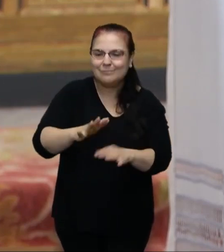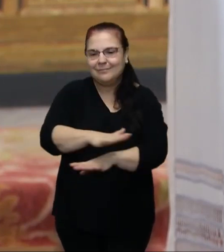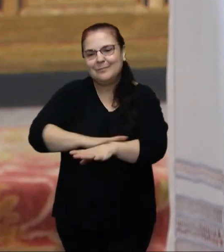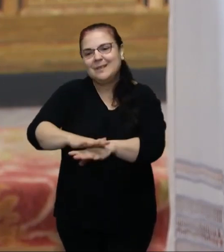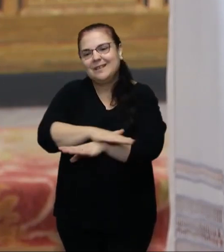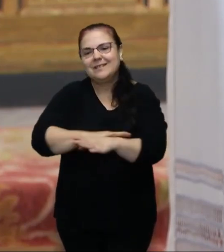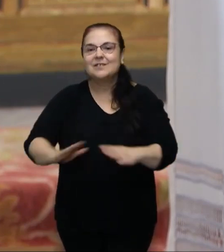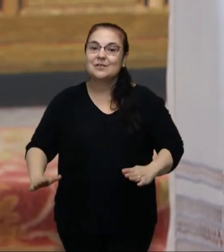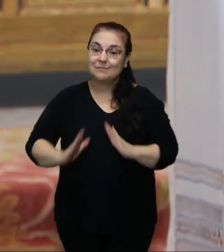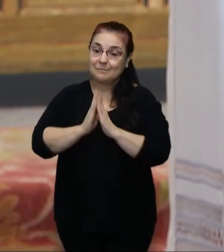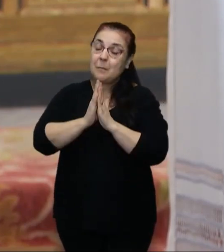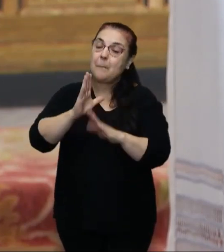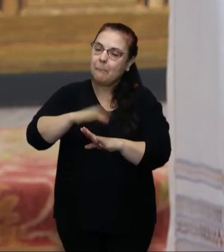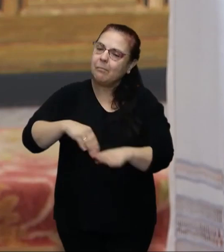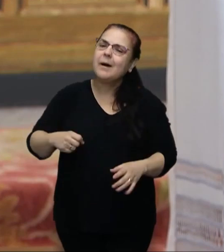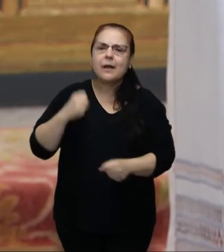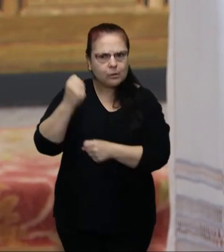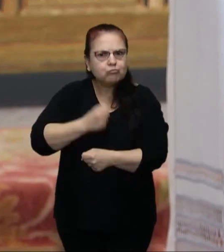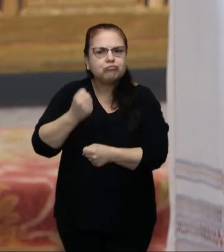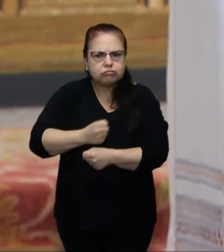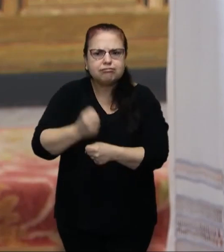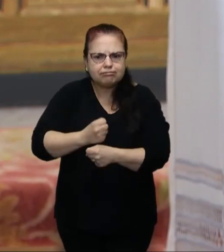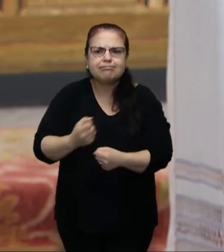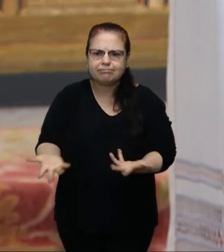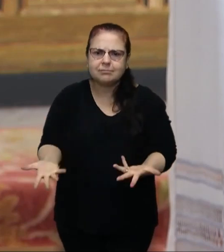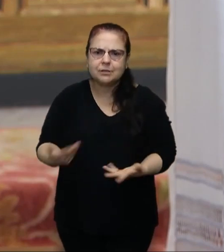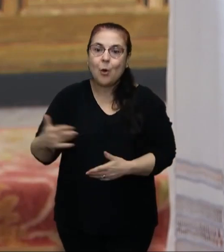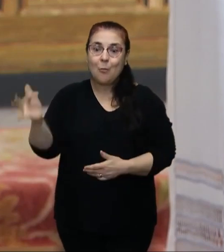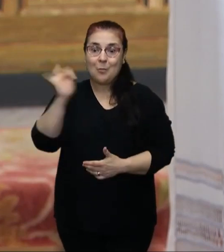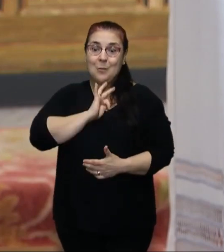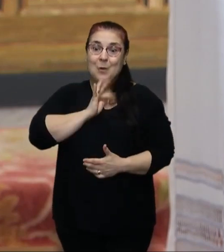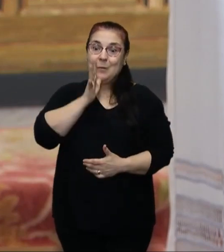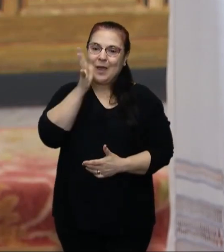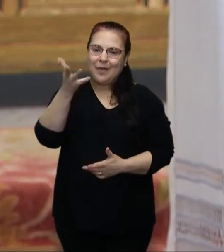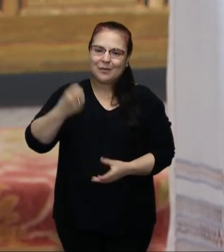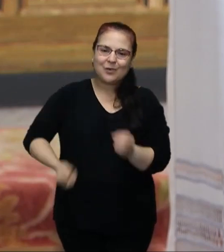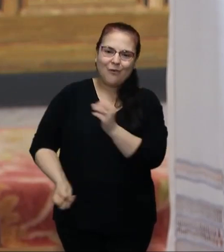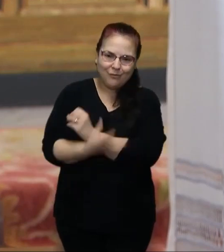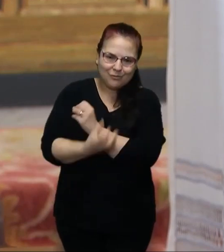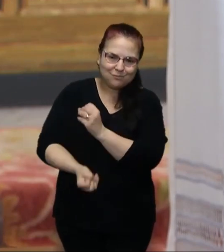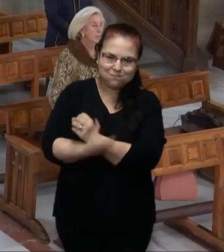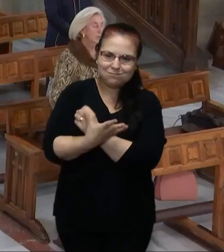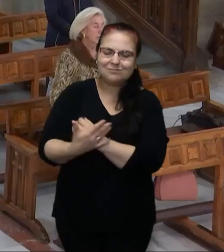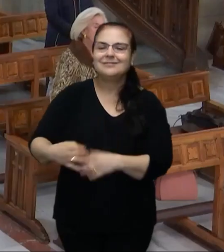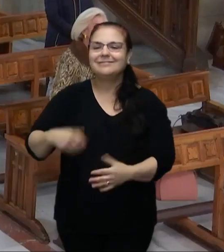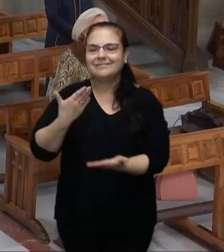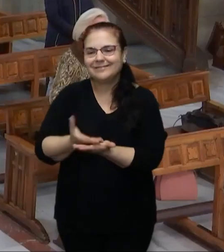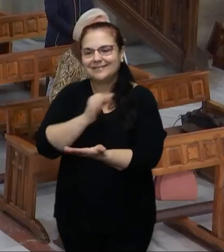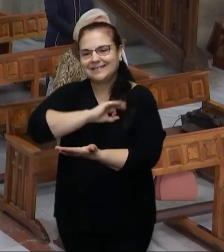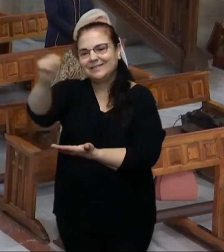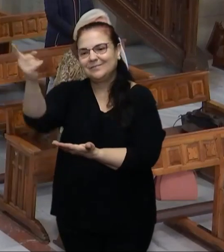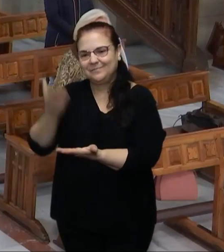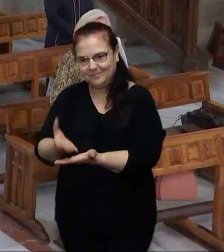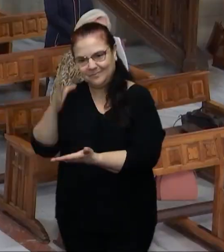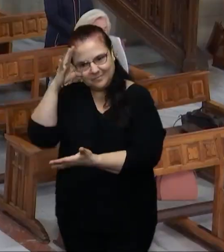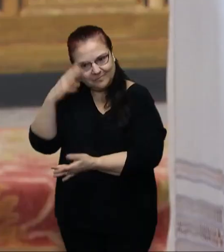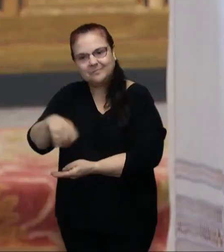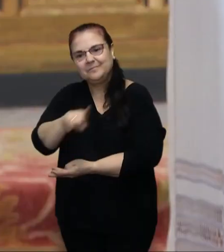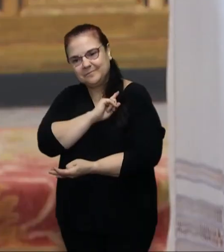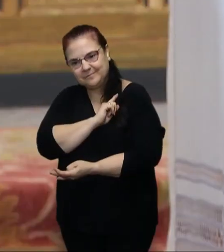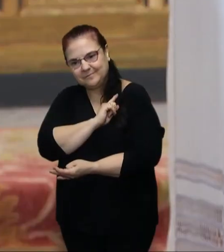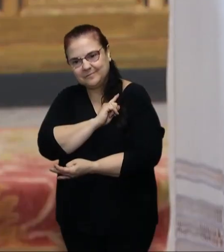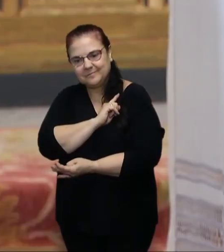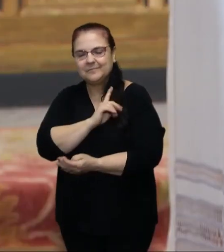para que sean diligentes trabajadores y sean premiados con abundantes frutos, roguemos al Señor. Te rogamos,